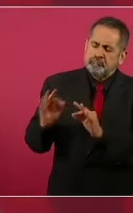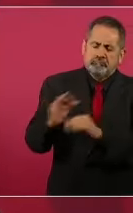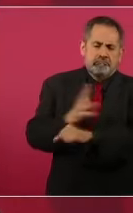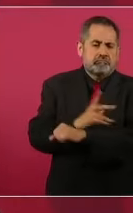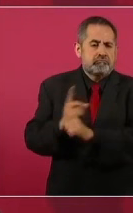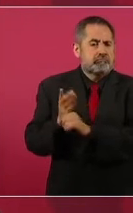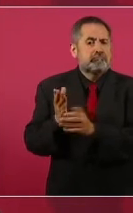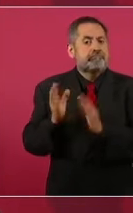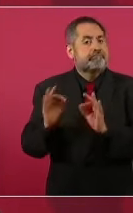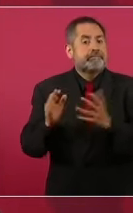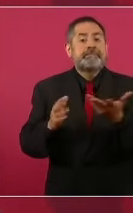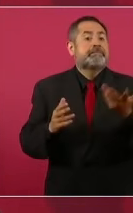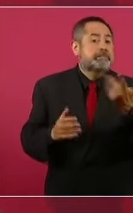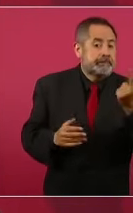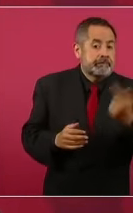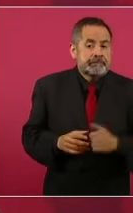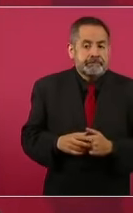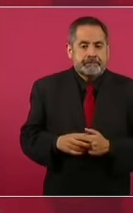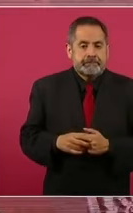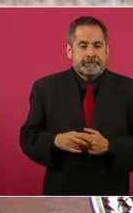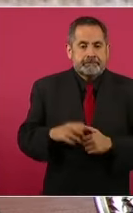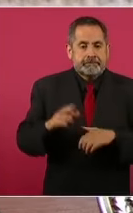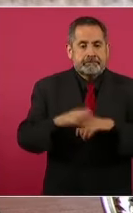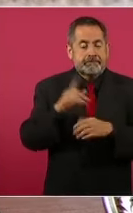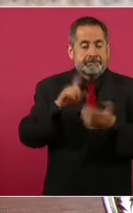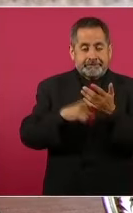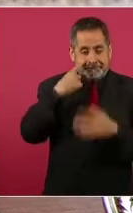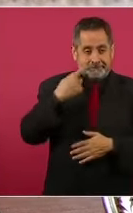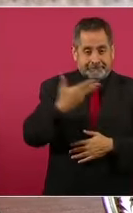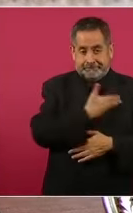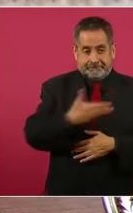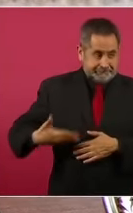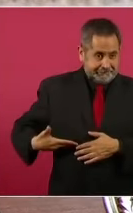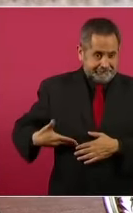Porque un presidente que se mete,